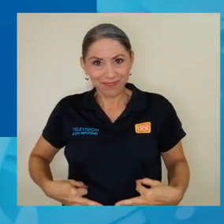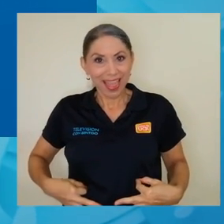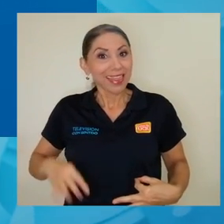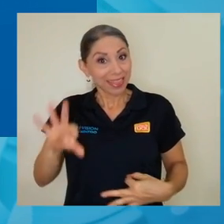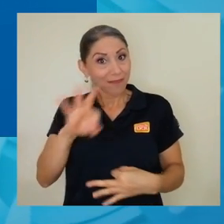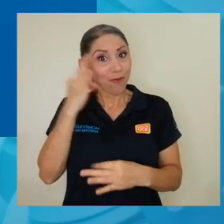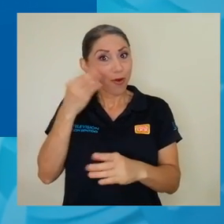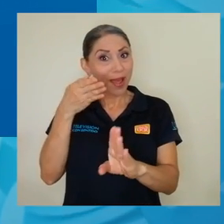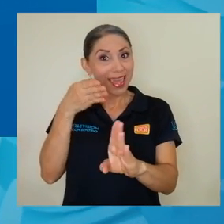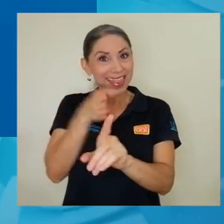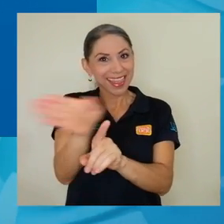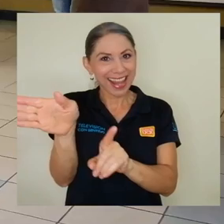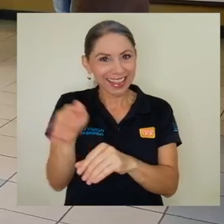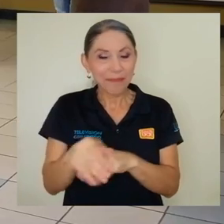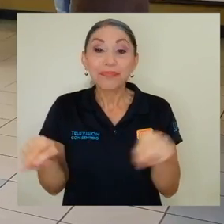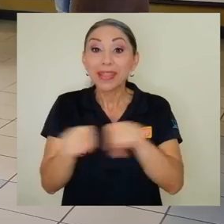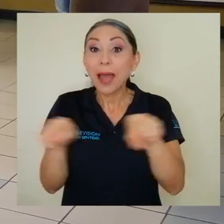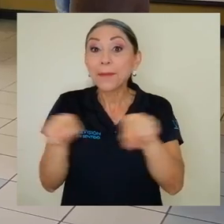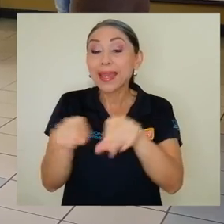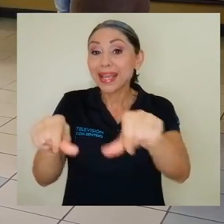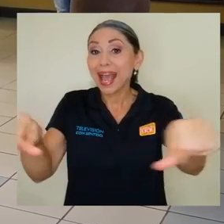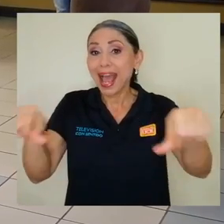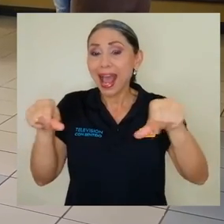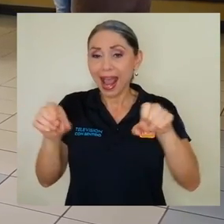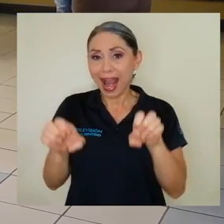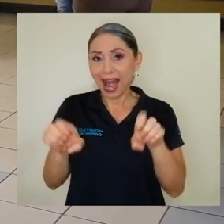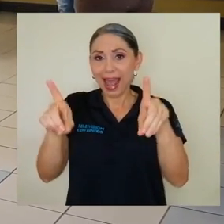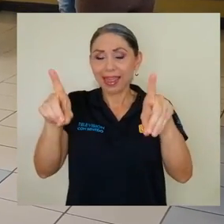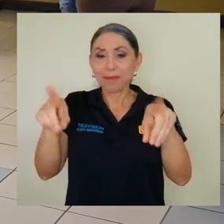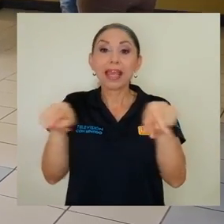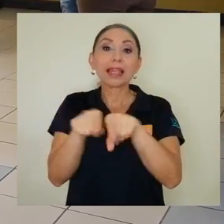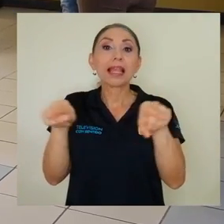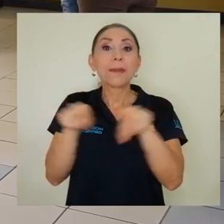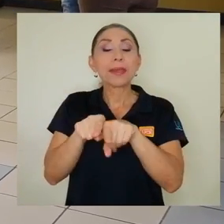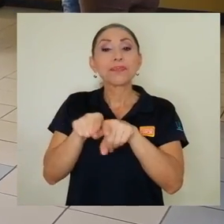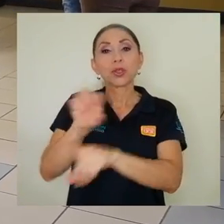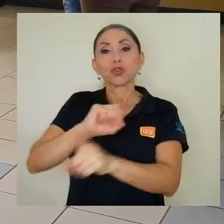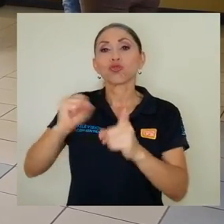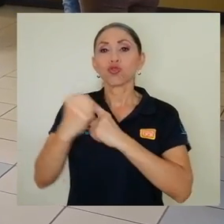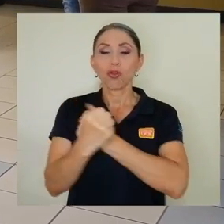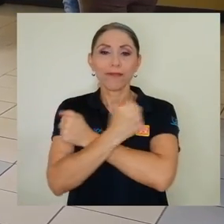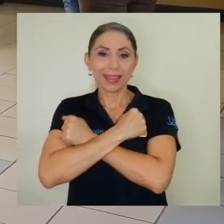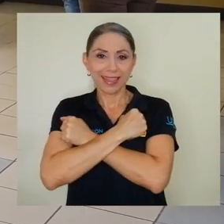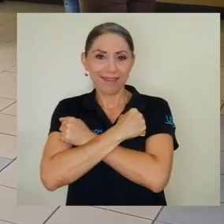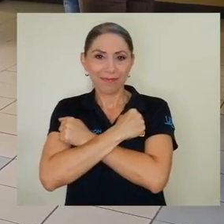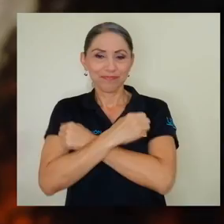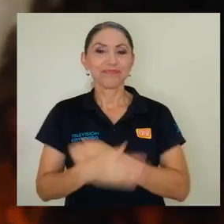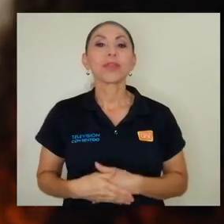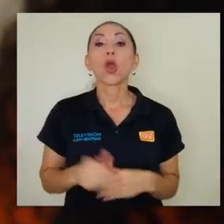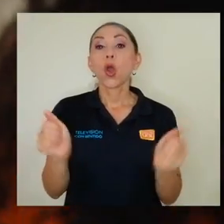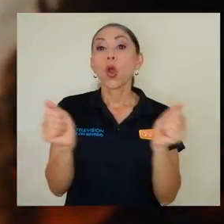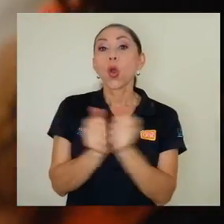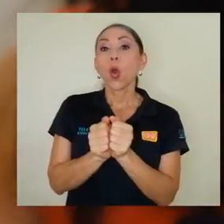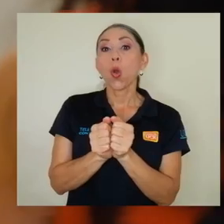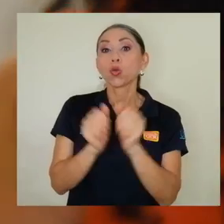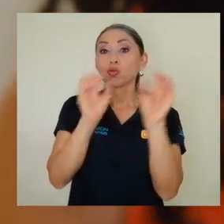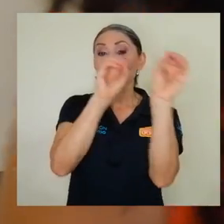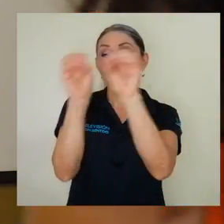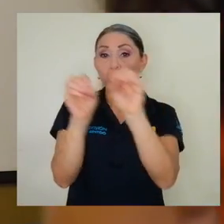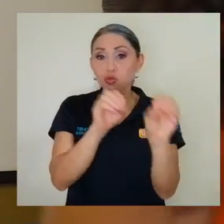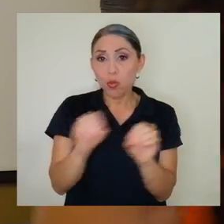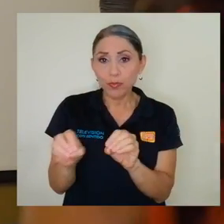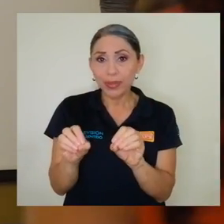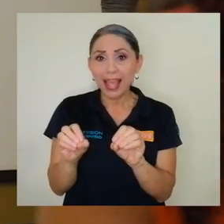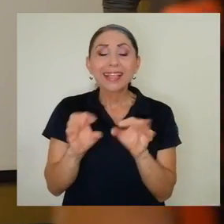indirecta, perdón, también la dimensión académica y la parte socio-afectiva. A través de la plataforma